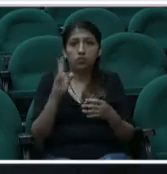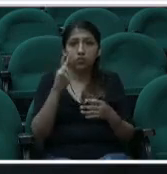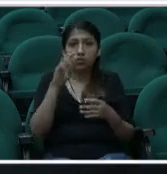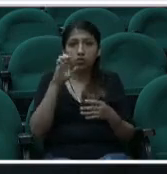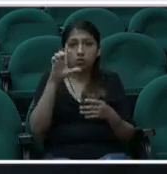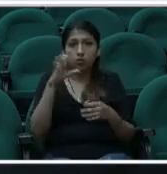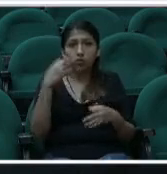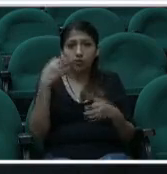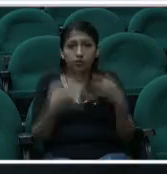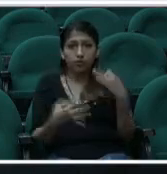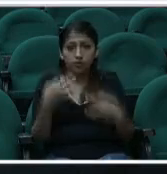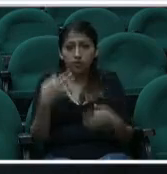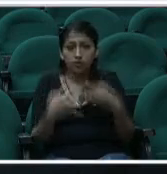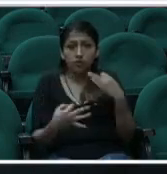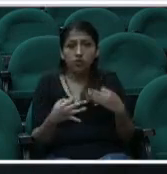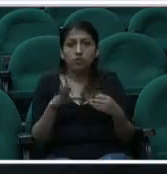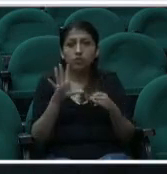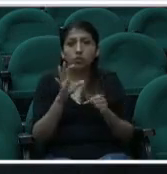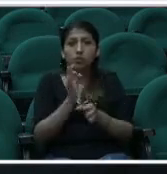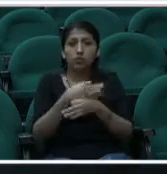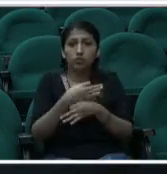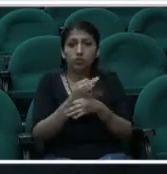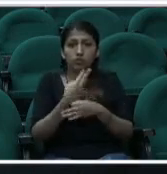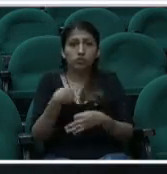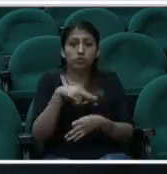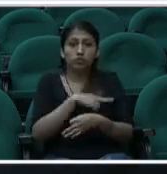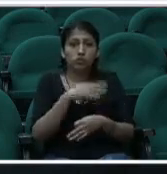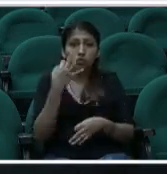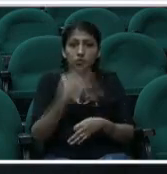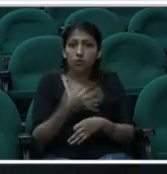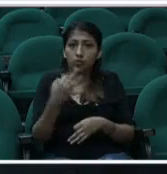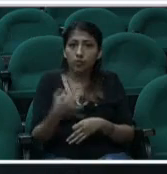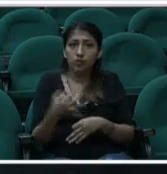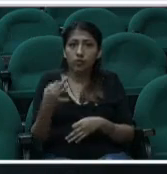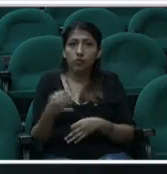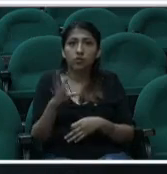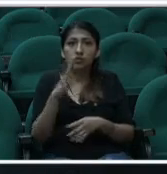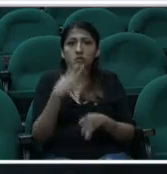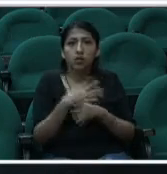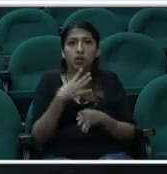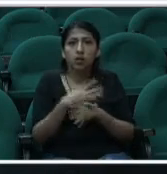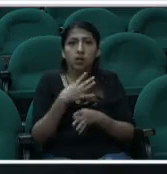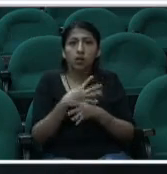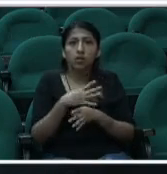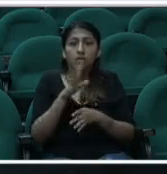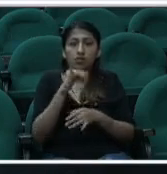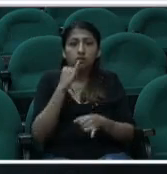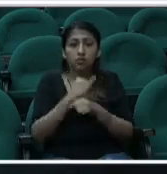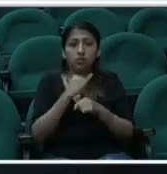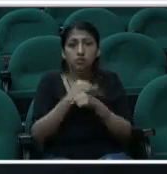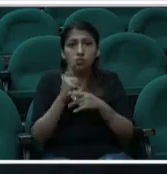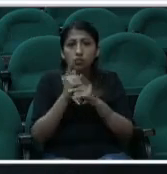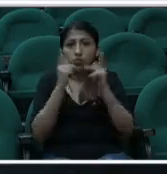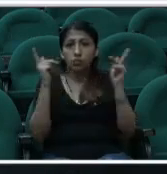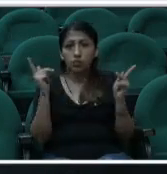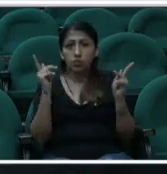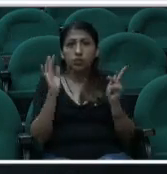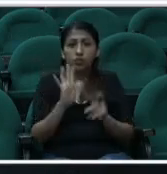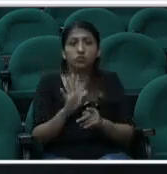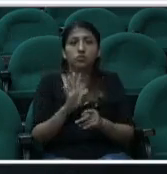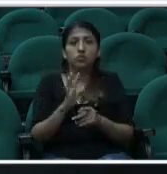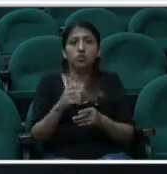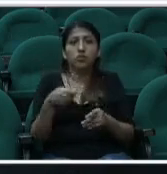rol de fiscalización en funciones que hoy lo estamos cumpliendo si se habla a lo mejor de instituciones públicas que están